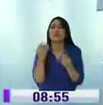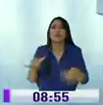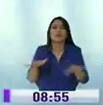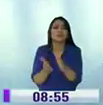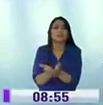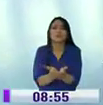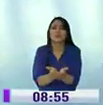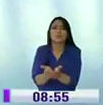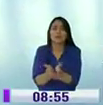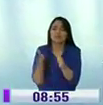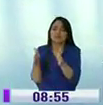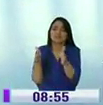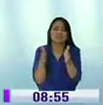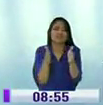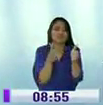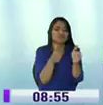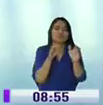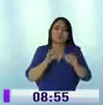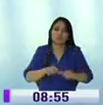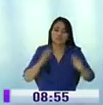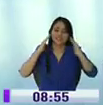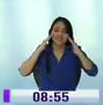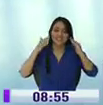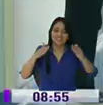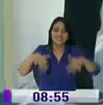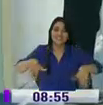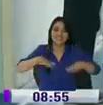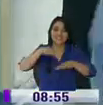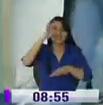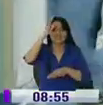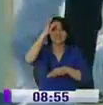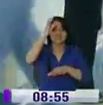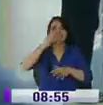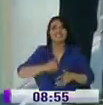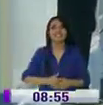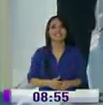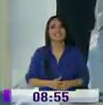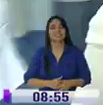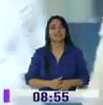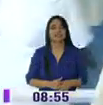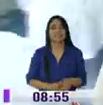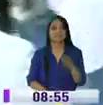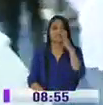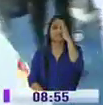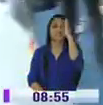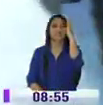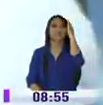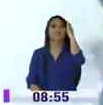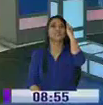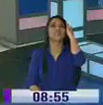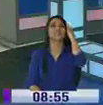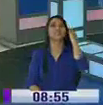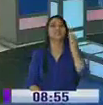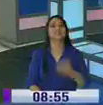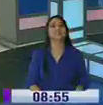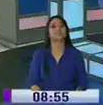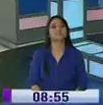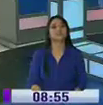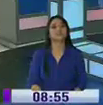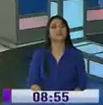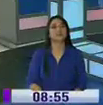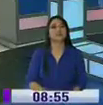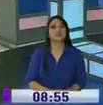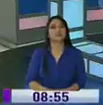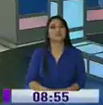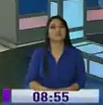quienes tienen la posibilidad de ser atendidos aquí. En Quito, informó Andrea Valareso. Ahora son las 8 de la